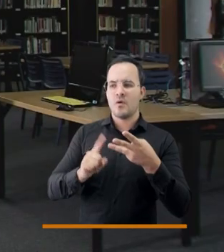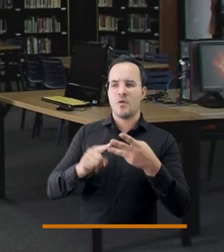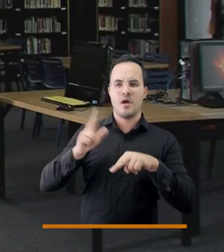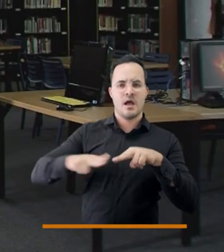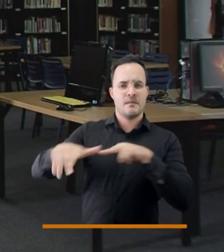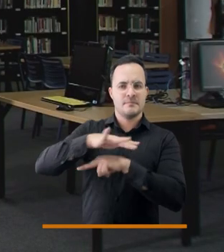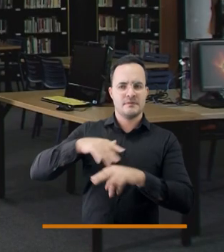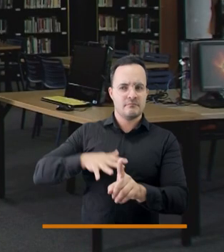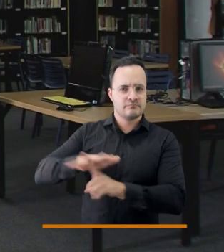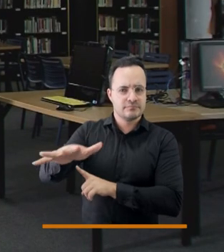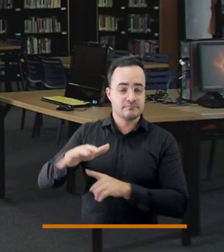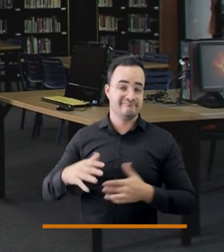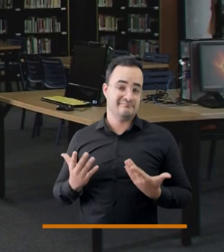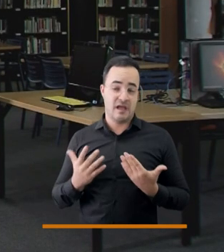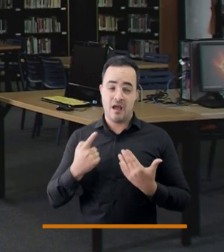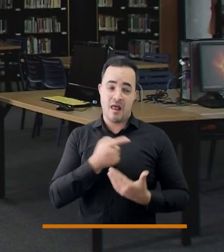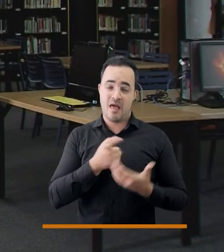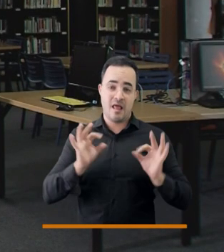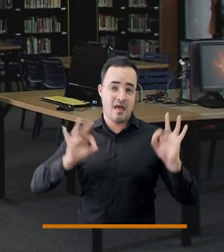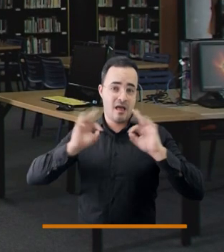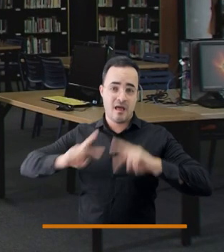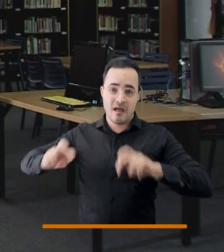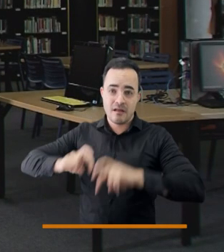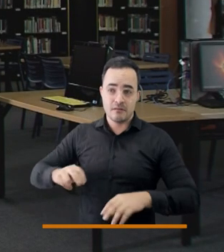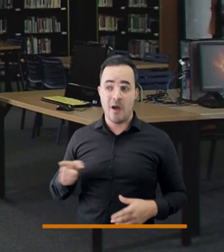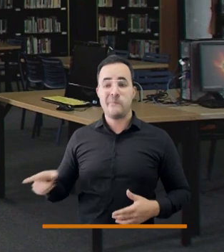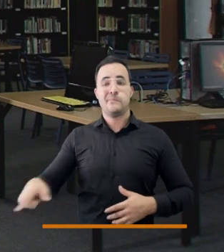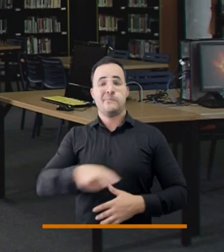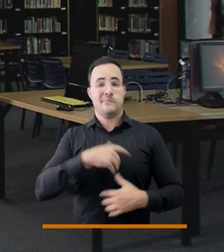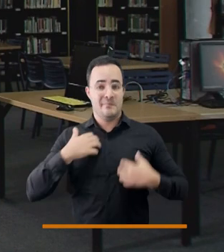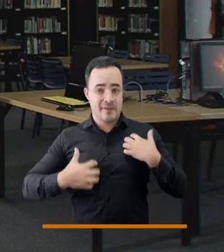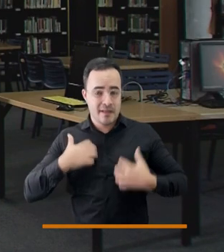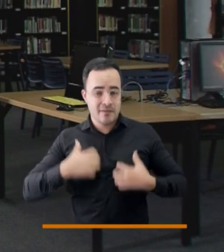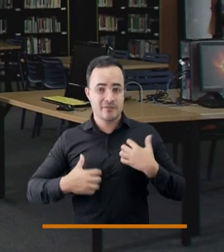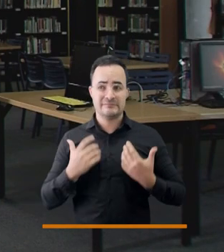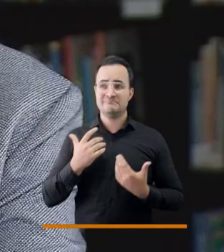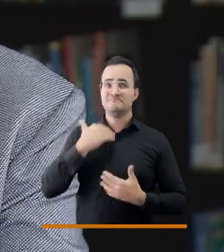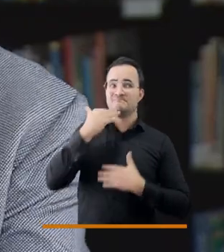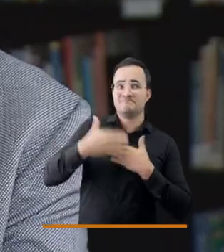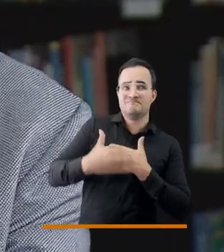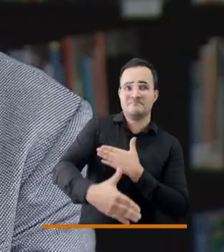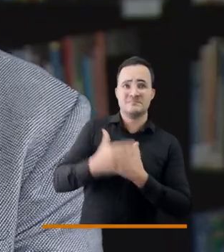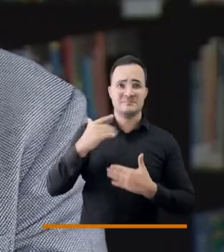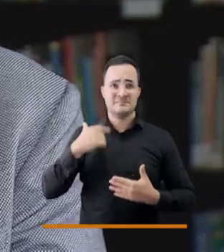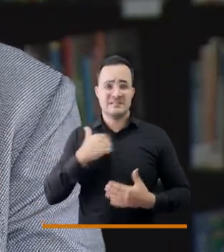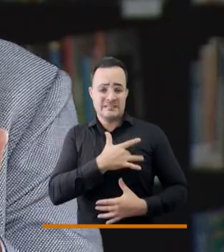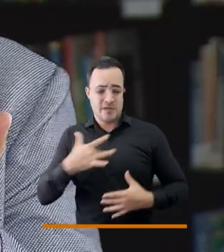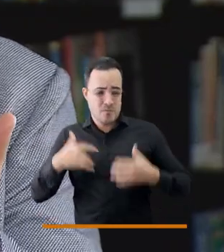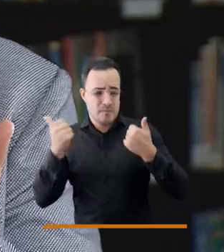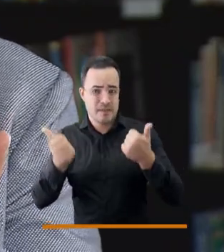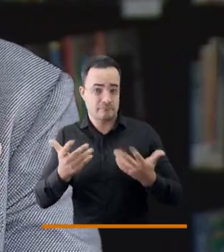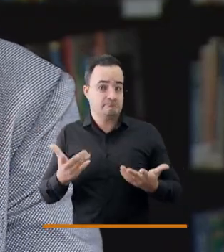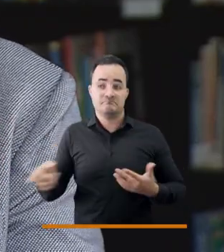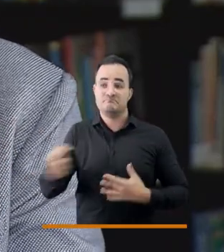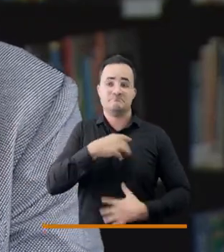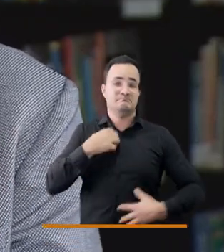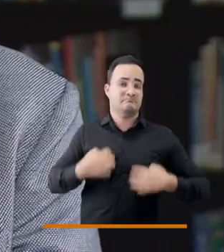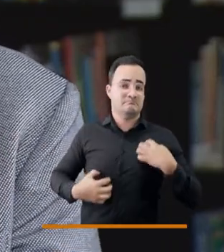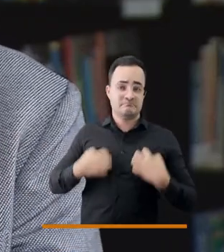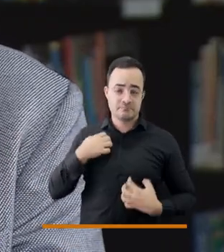mencionado. Por ejemplo, hay miedo, hay temor, hay zozobra, hay afectación de la salud de las personas. Hay, por